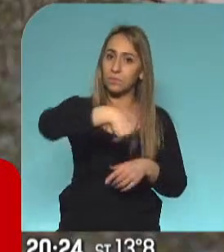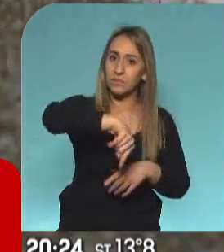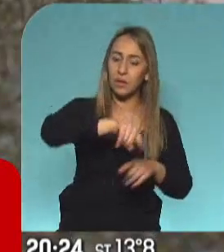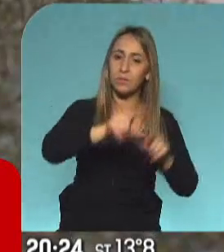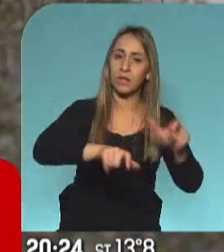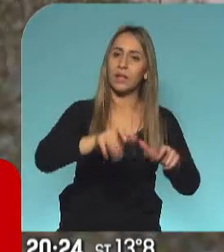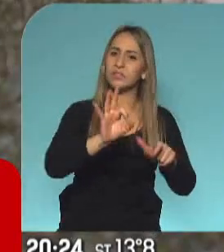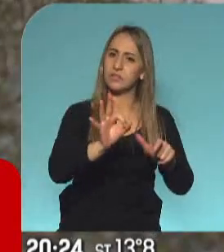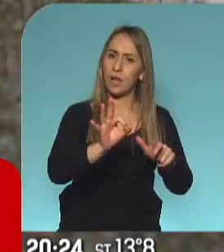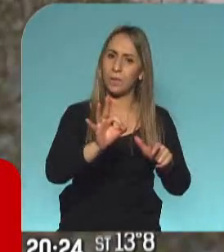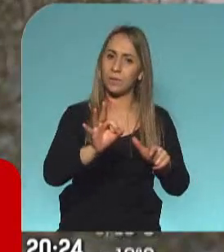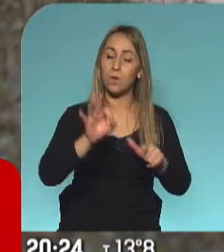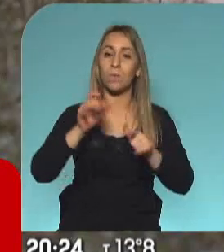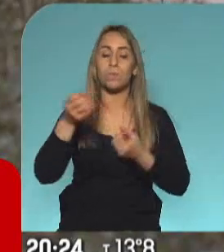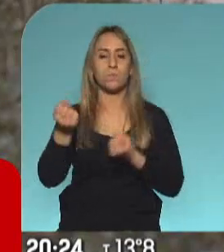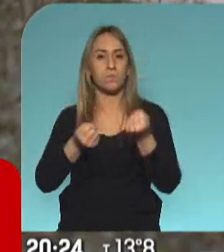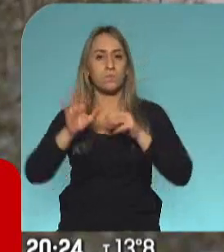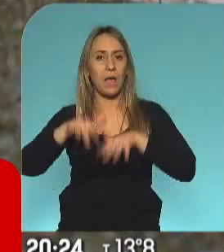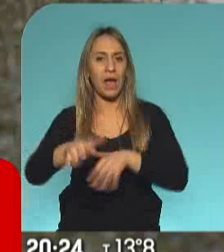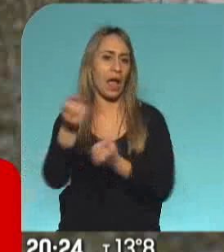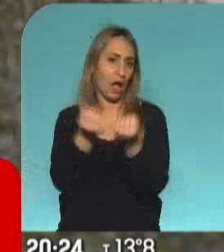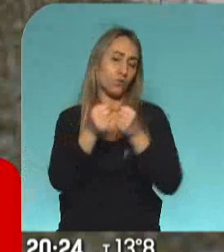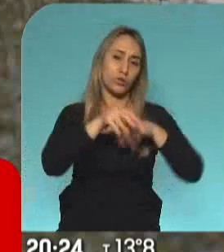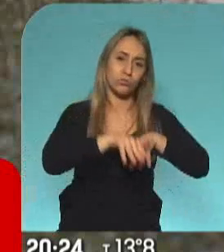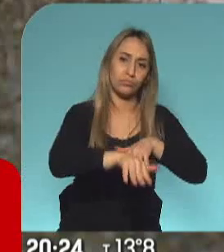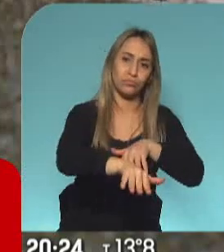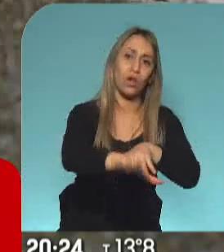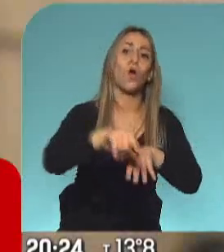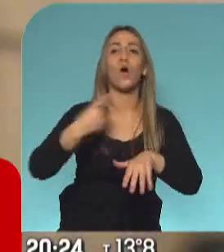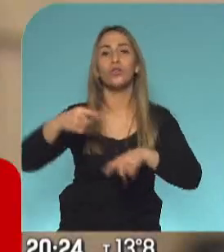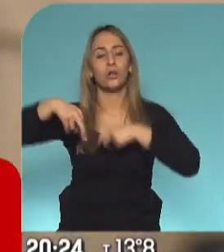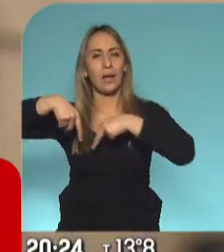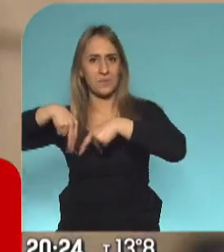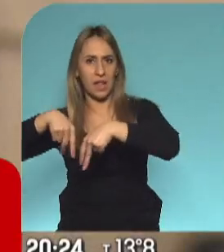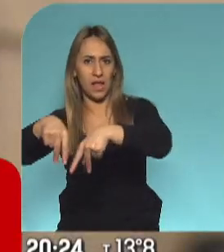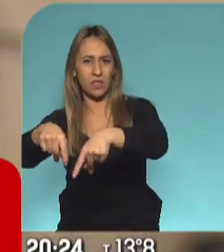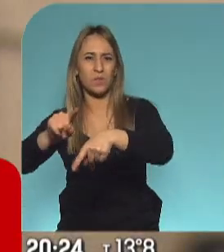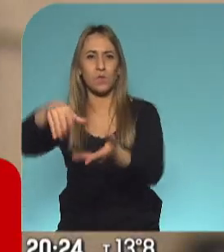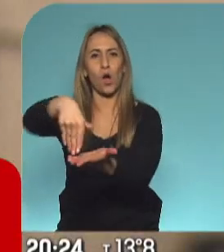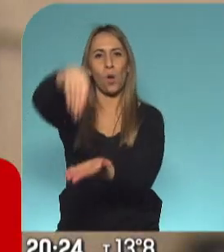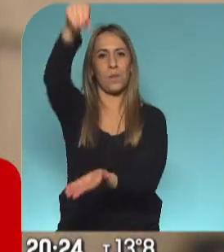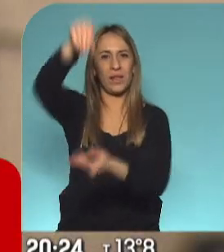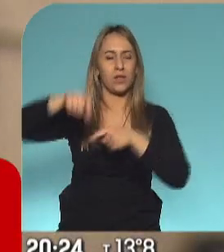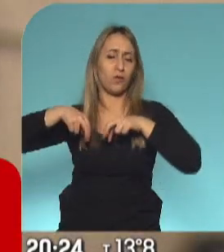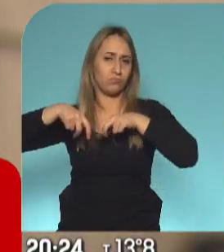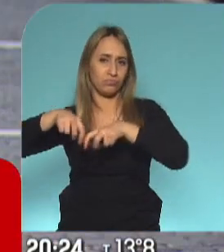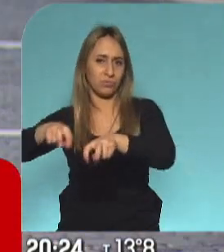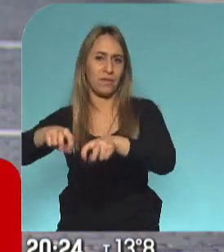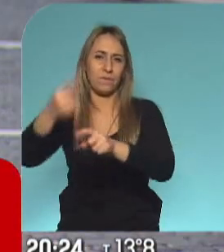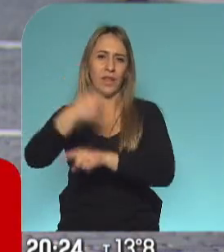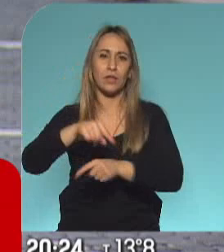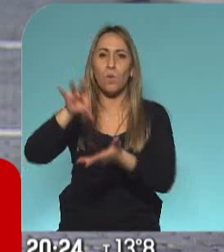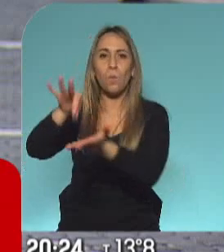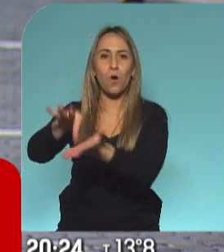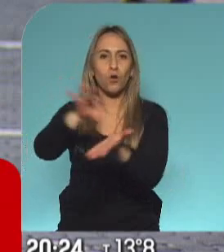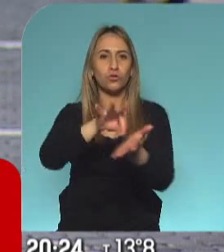marcha, saliendo con sus autos y algunos a pie, en el obelisco y en los distintos centros que tuvo